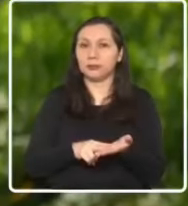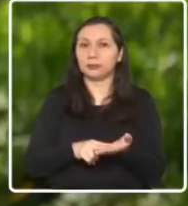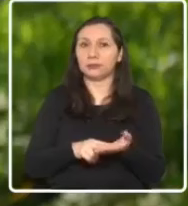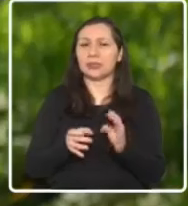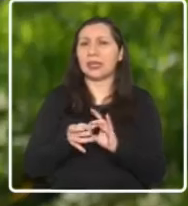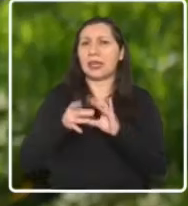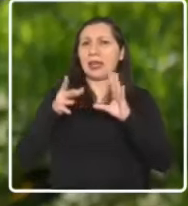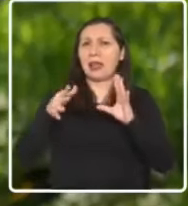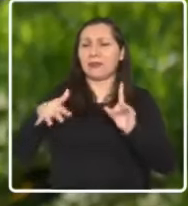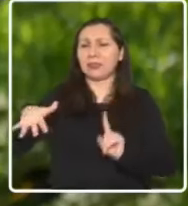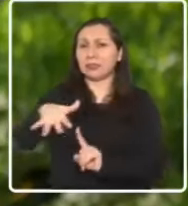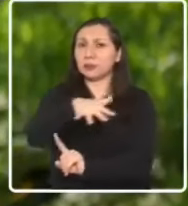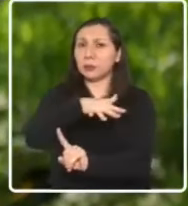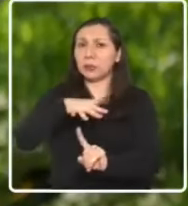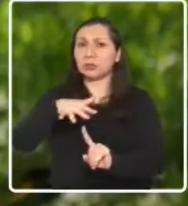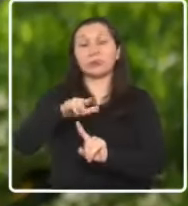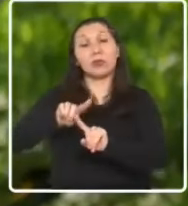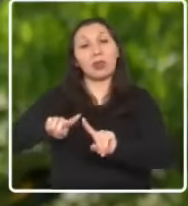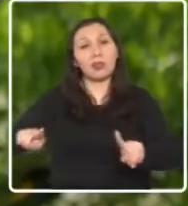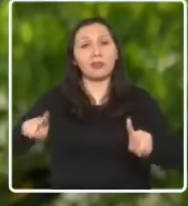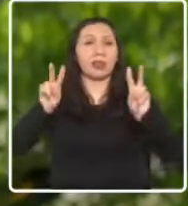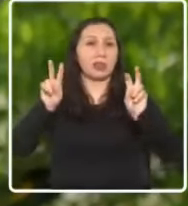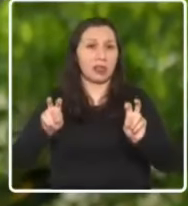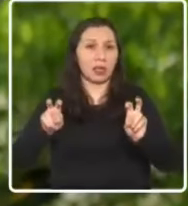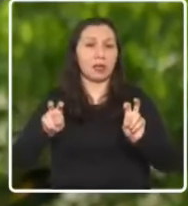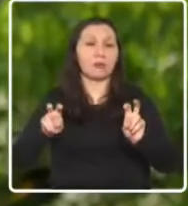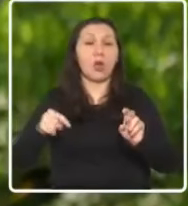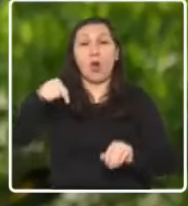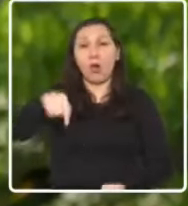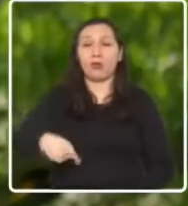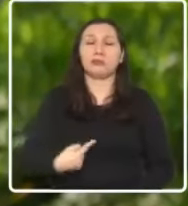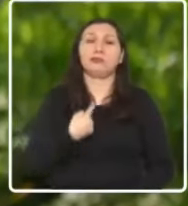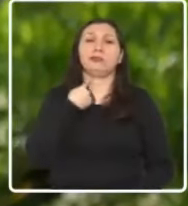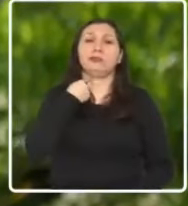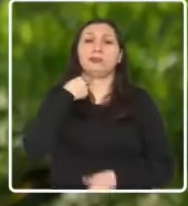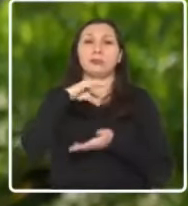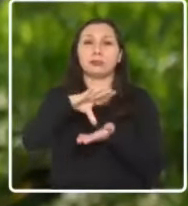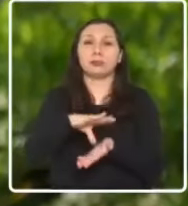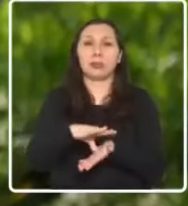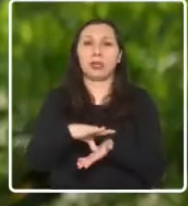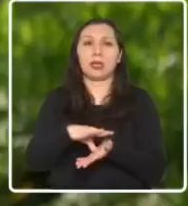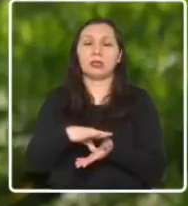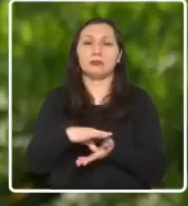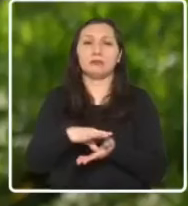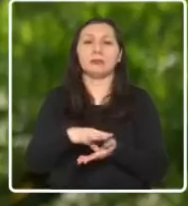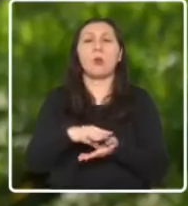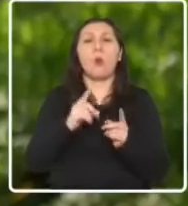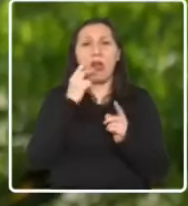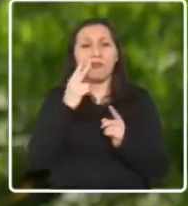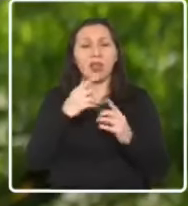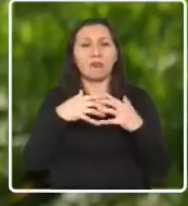los graves hechos que en diferentes dimensiones hoy afectan a nuestro país, sin duda debilitan